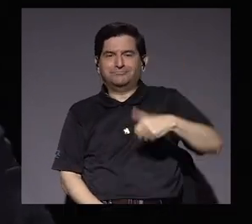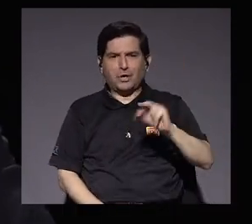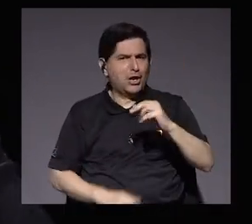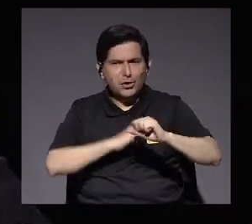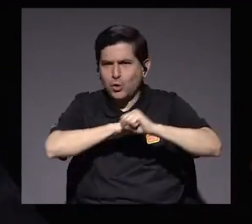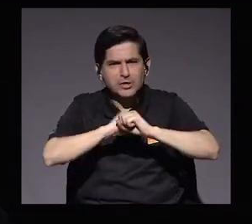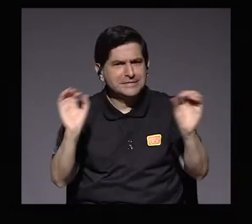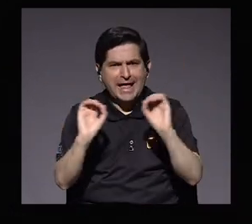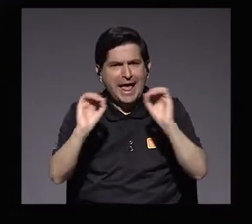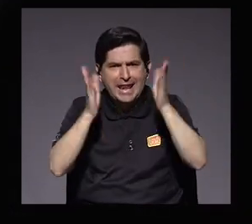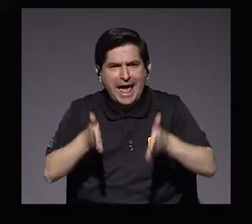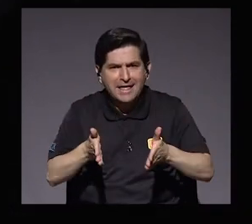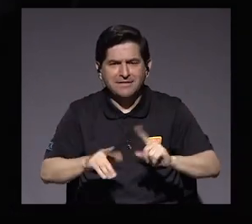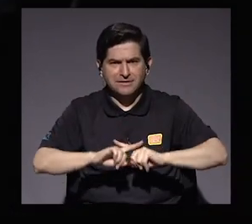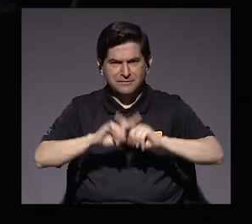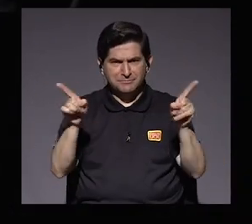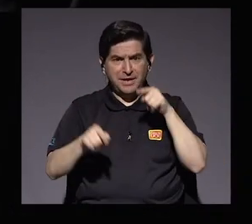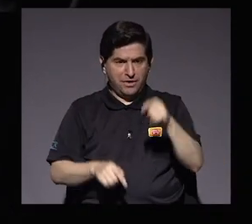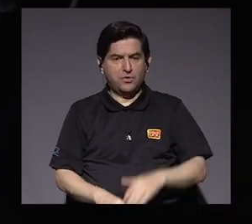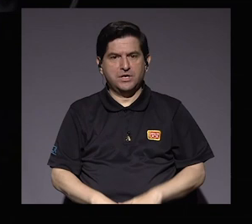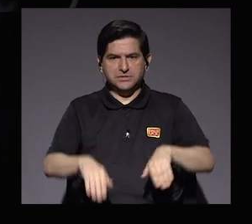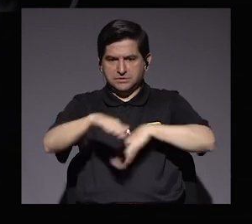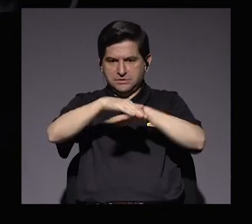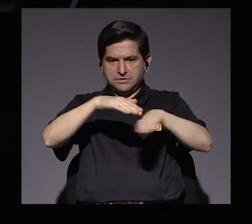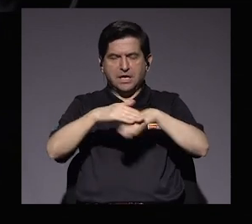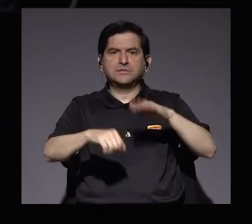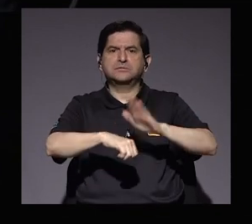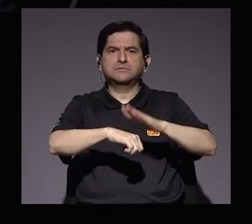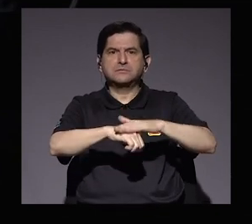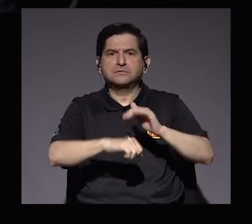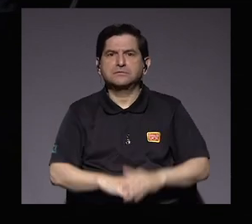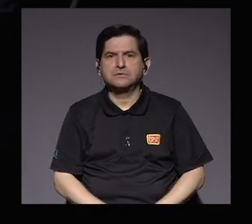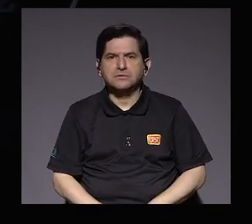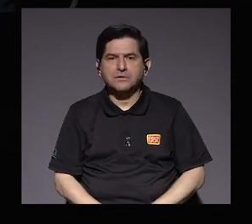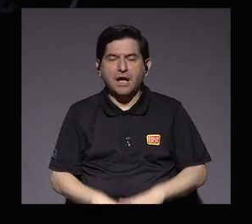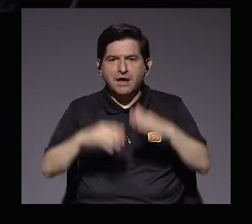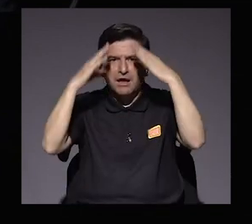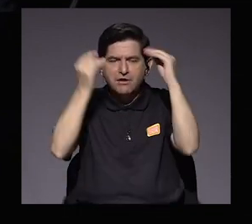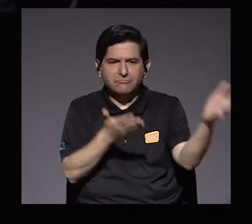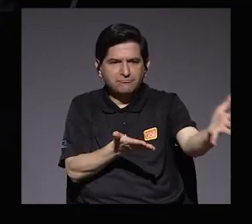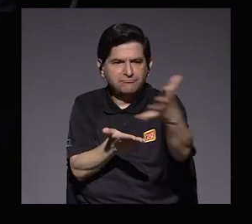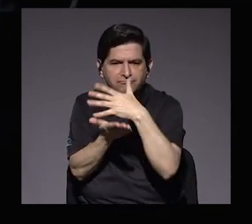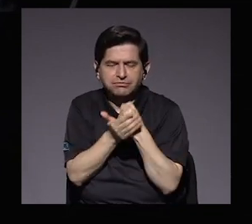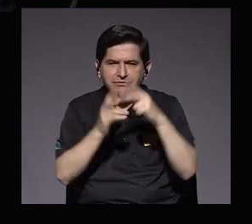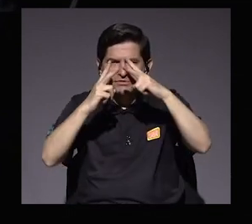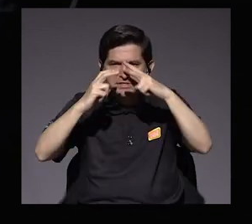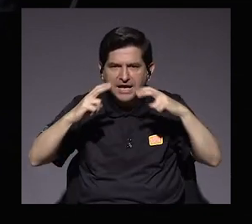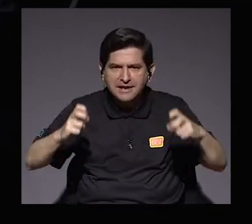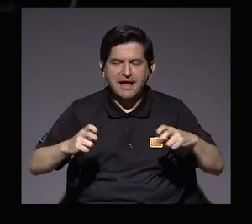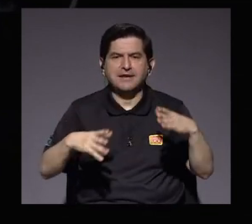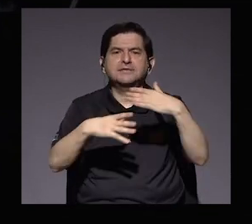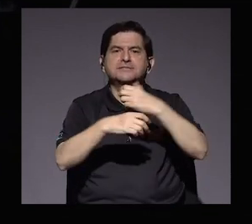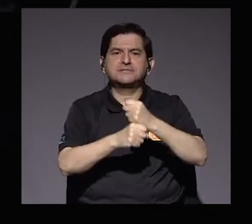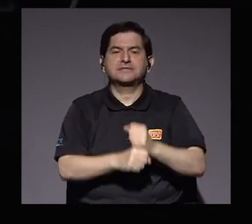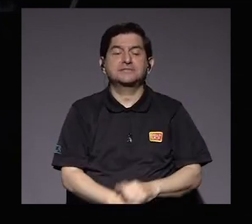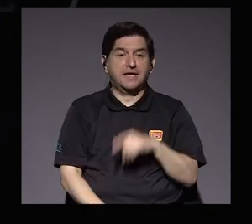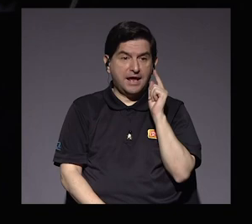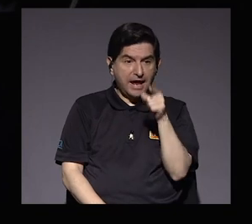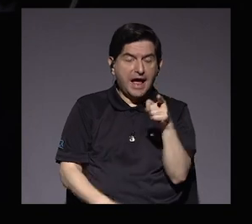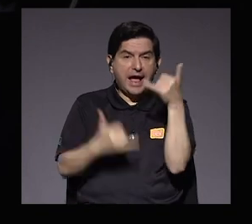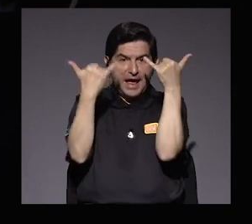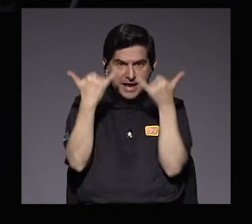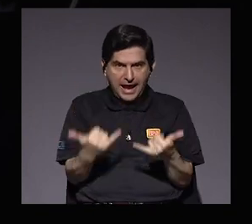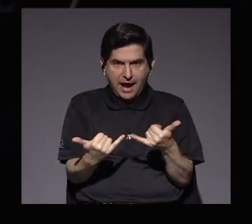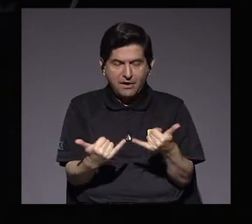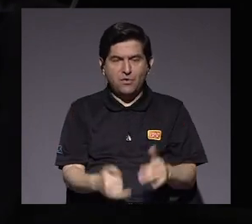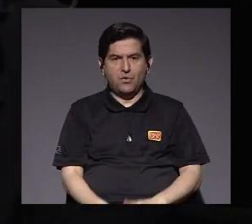moda, ¿verdad? Y no es por hacerle publicidad a nadie, pero todo esto son plataformas que lo que permiten es recoger datos y hacer análisis de esos datos.